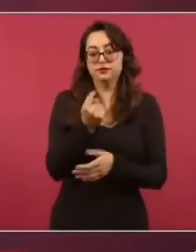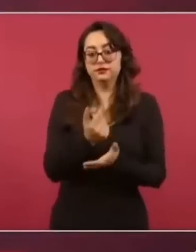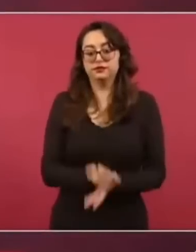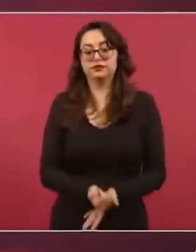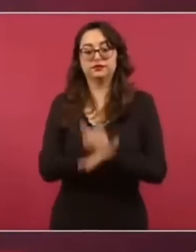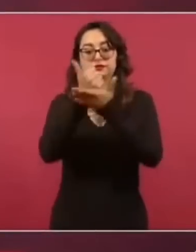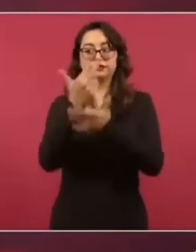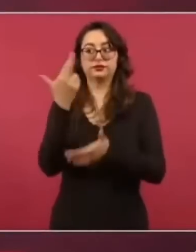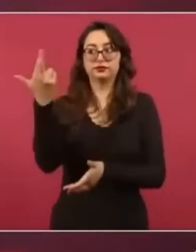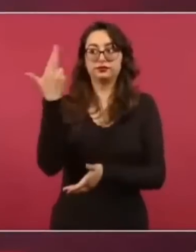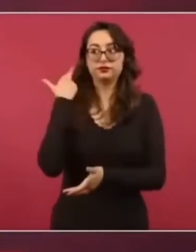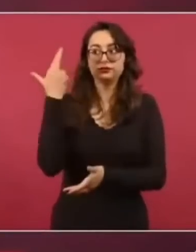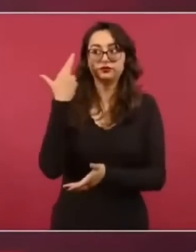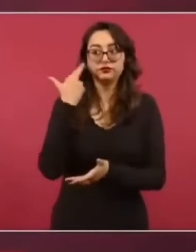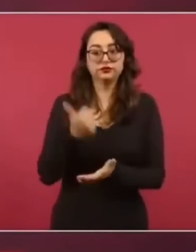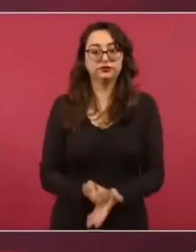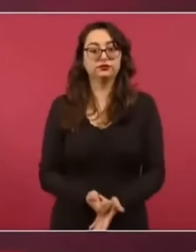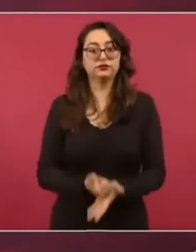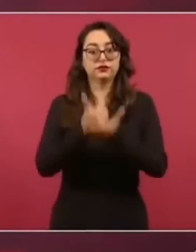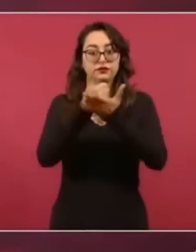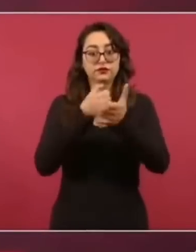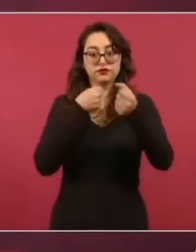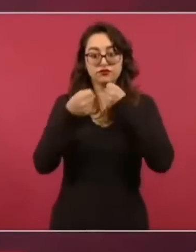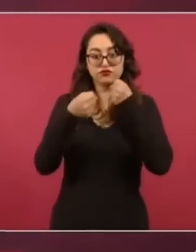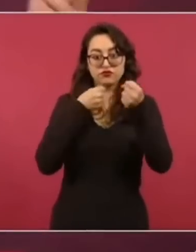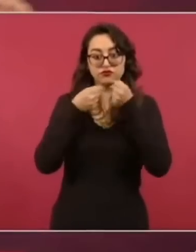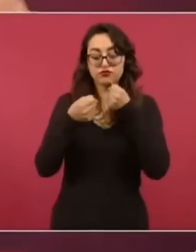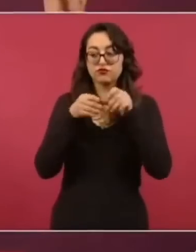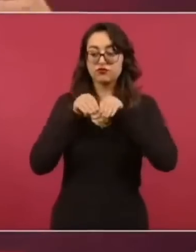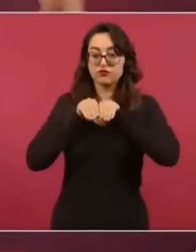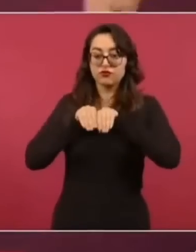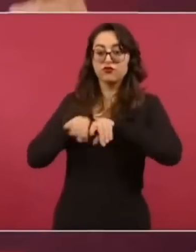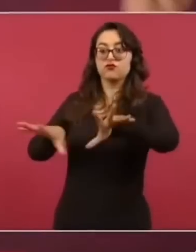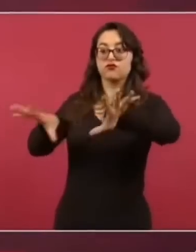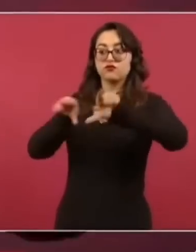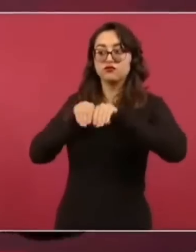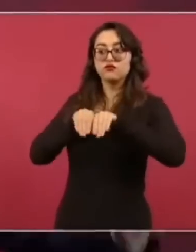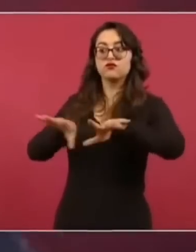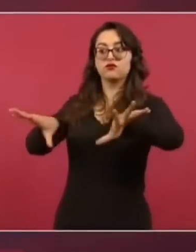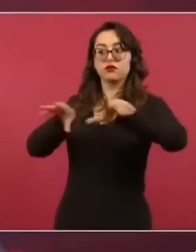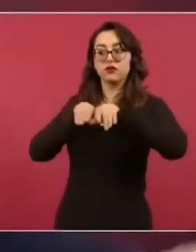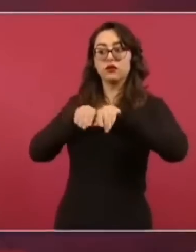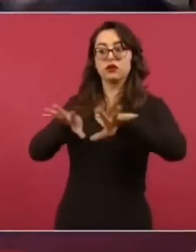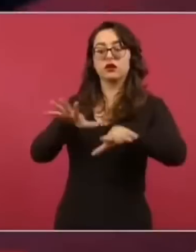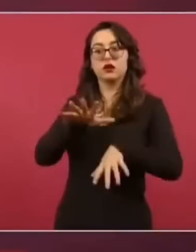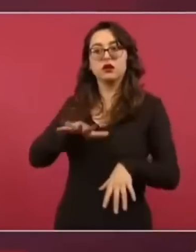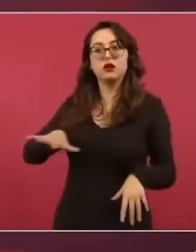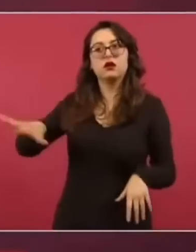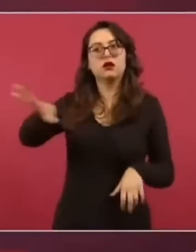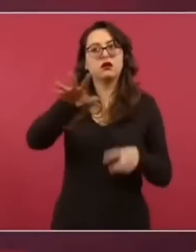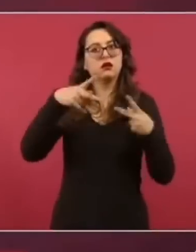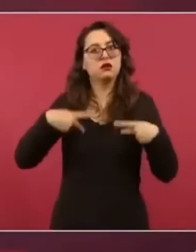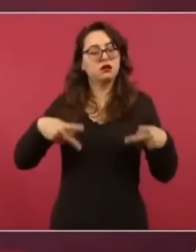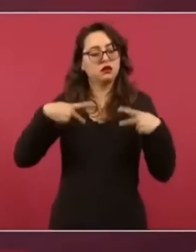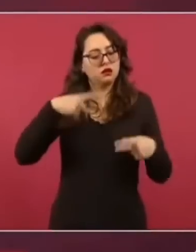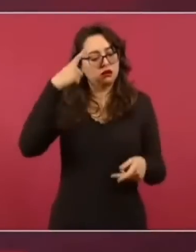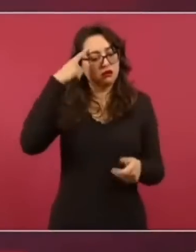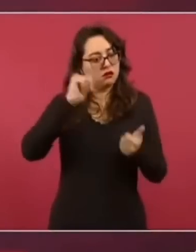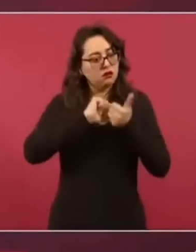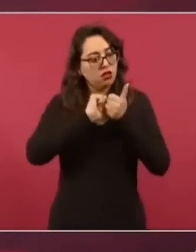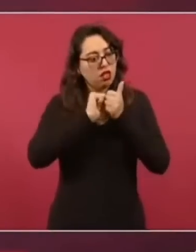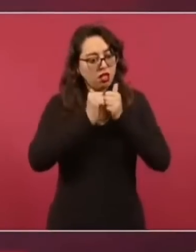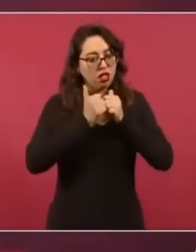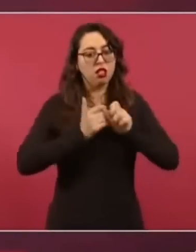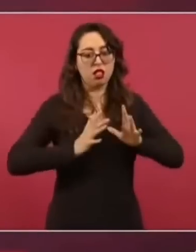Entonces, si tarda mucho, el porfiriato fueron 34 años, costó mucho